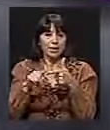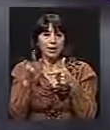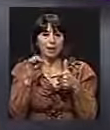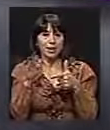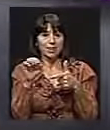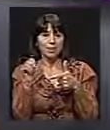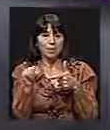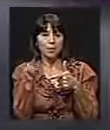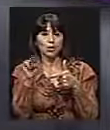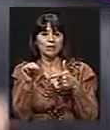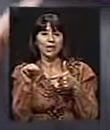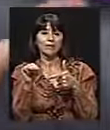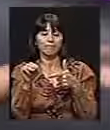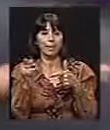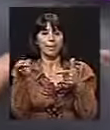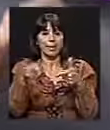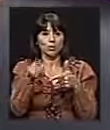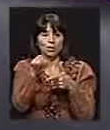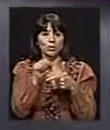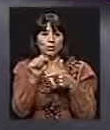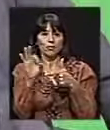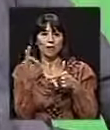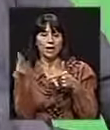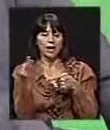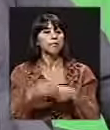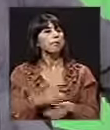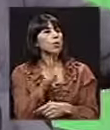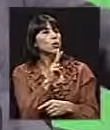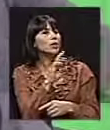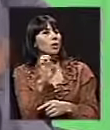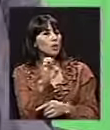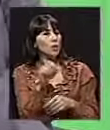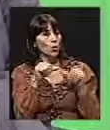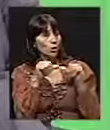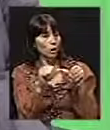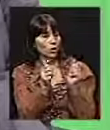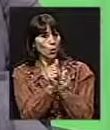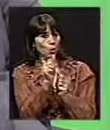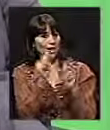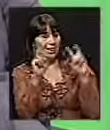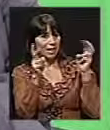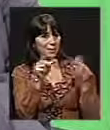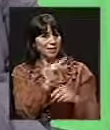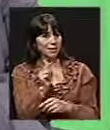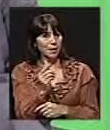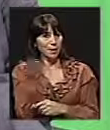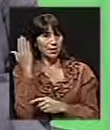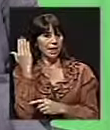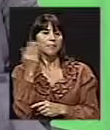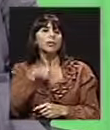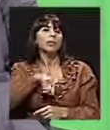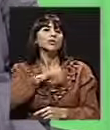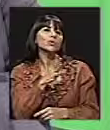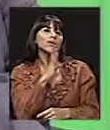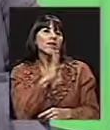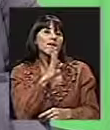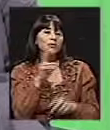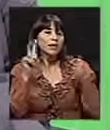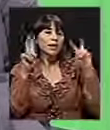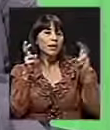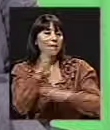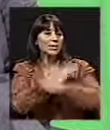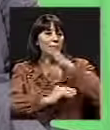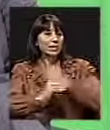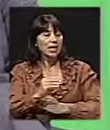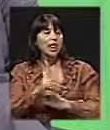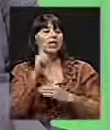situación familiar. Don Víctor Emilio, continuando con el tema que teníamos la semana pasada, hablábamos de que de repente se ha convertido el tema de discapacidad